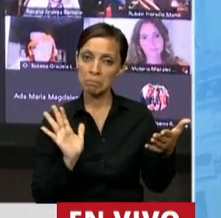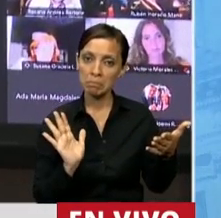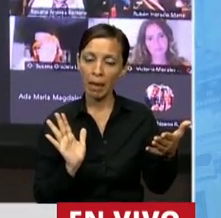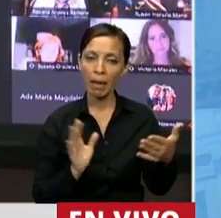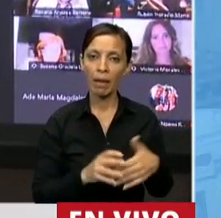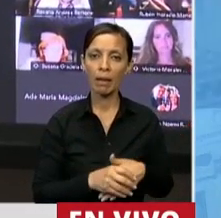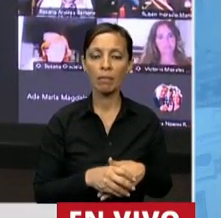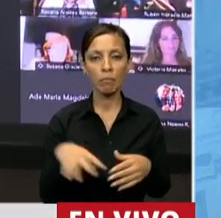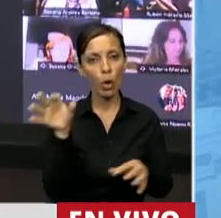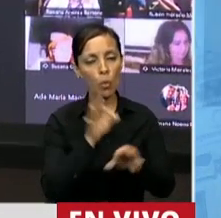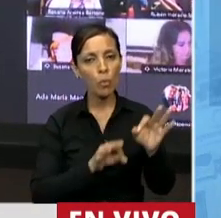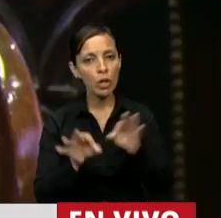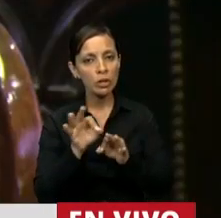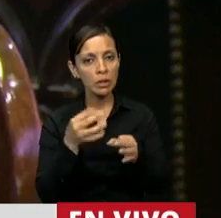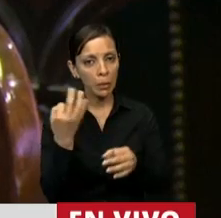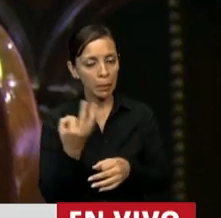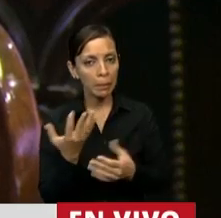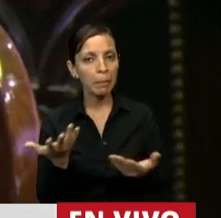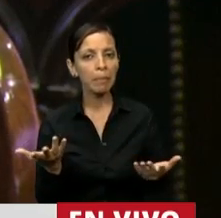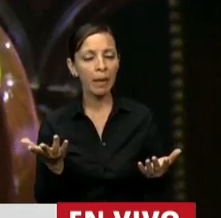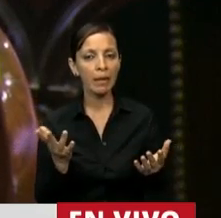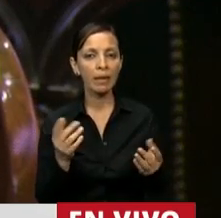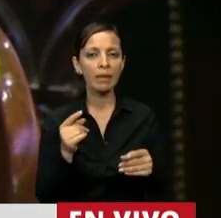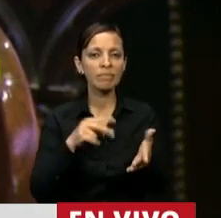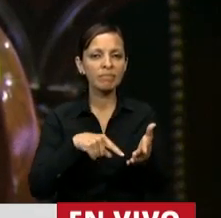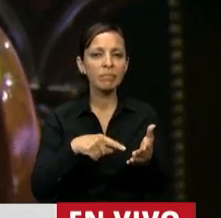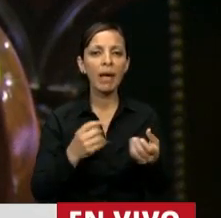buen proyecto, que es el esfuerzo de